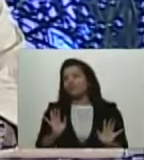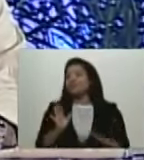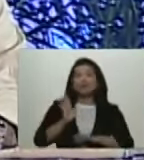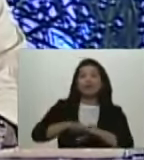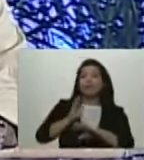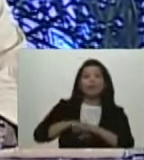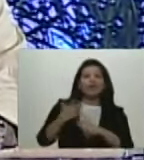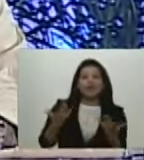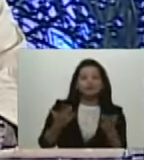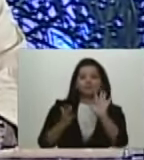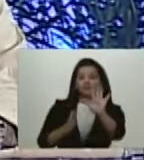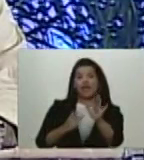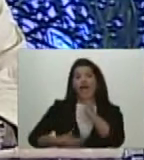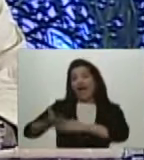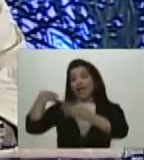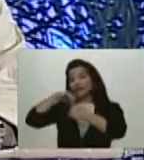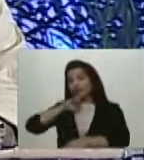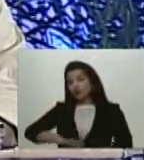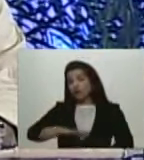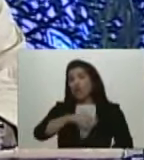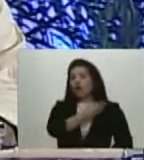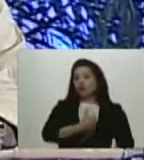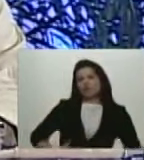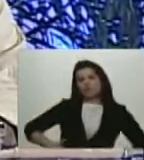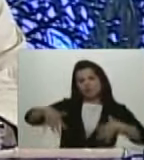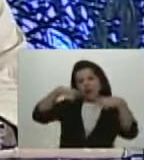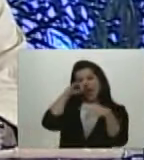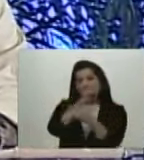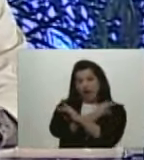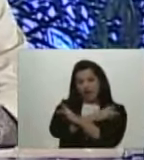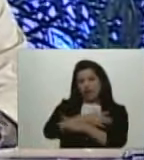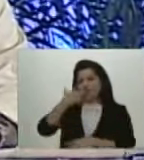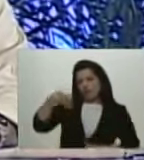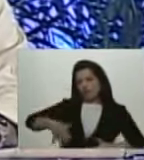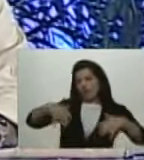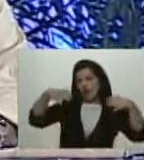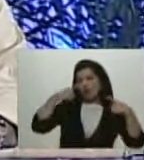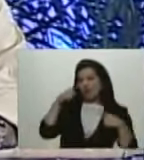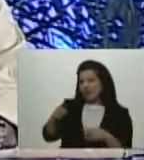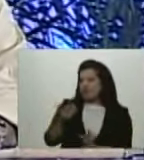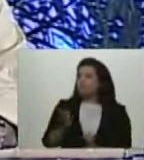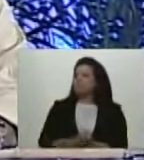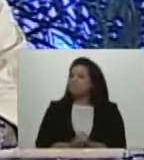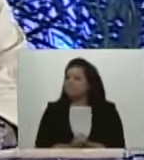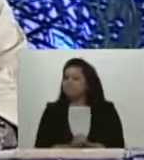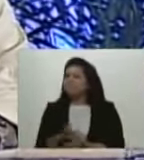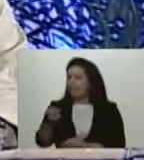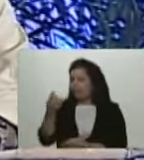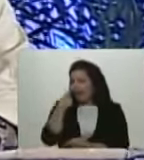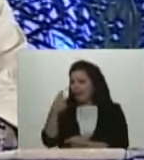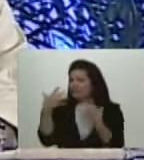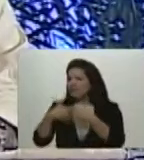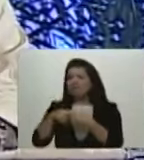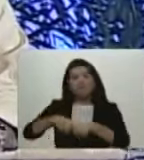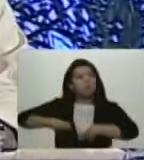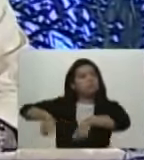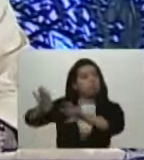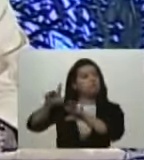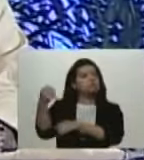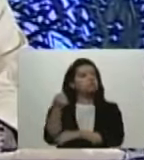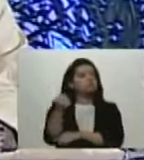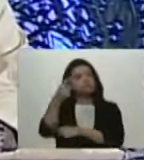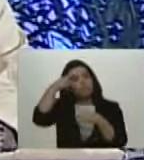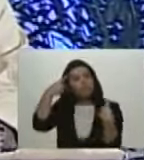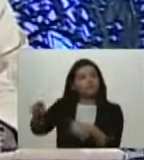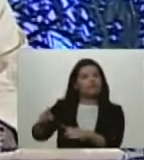de las empresas abandonadas por los capitalistas, ustedes se quedaron dentro de la empresa trabajando porque tenían la fe que la revolución